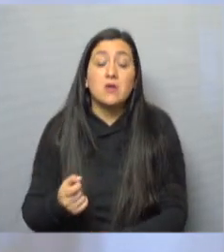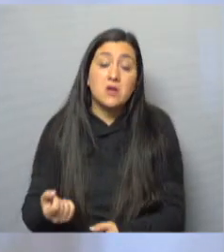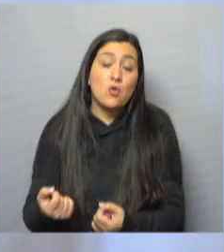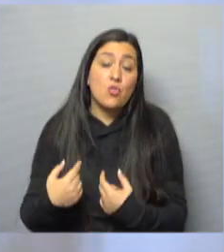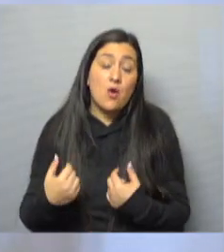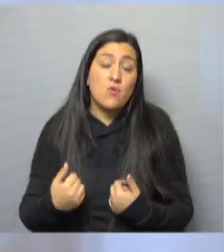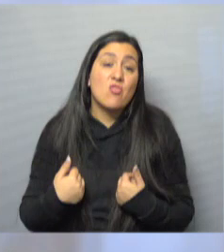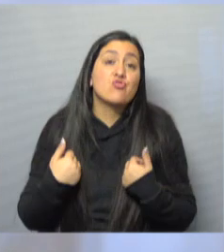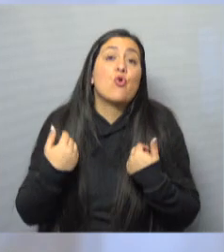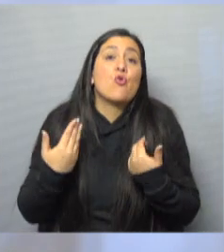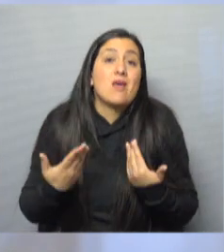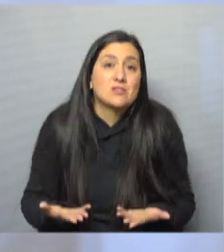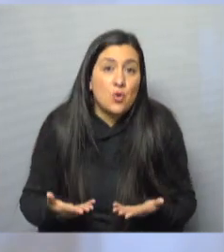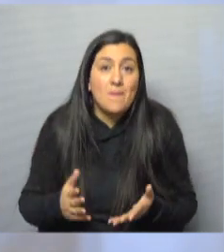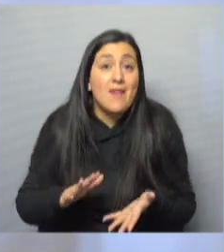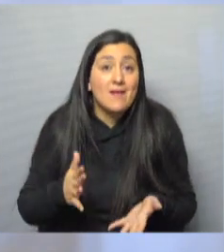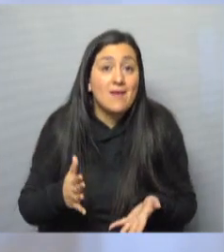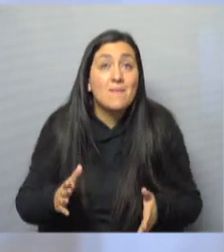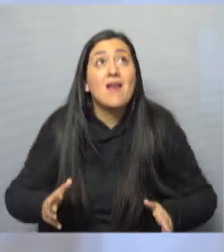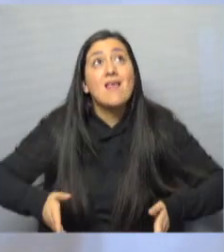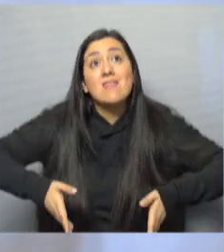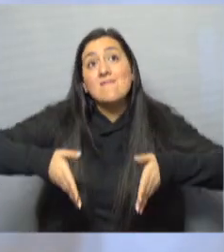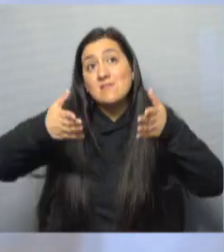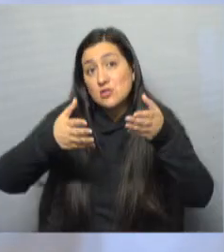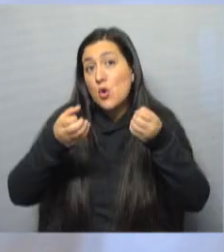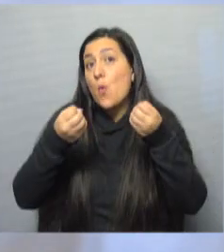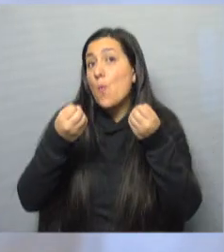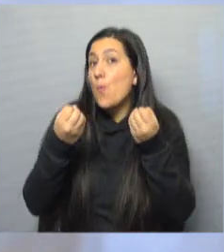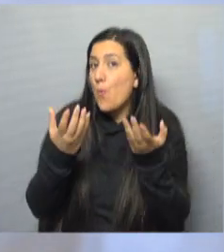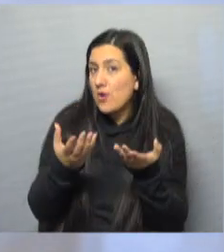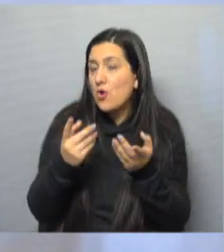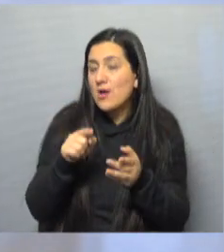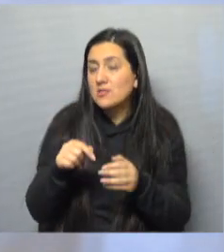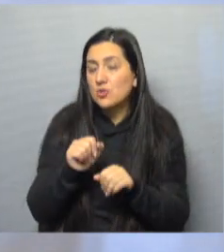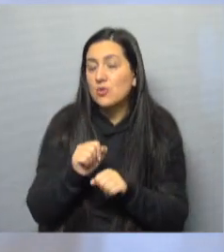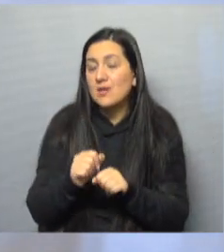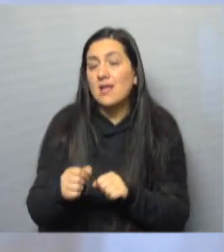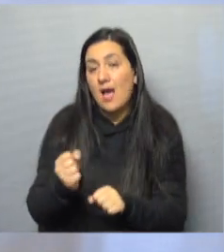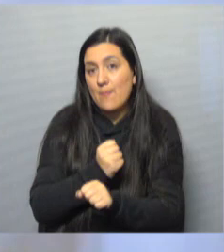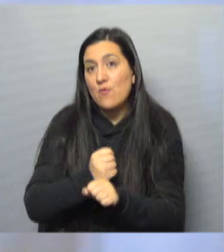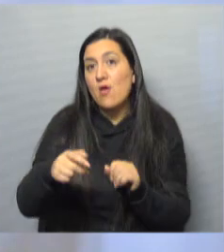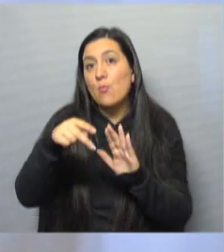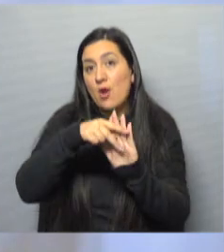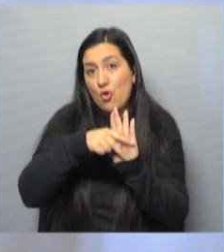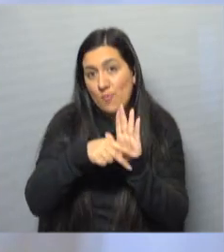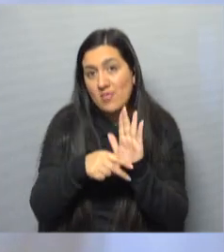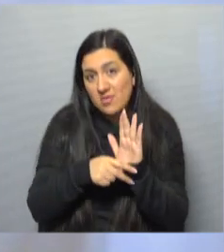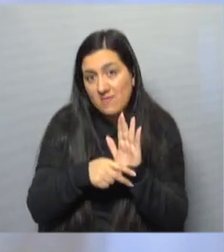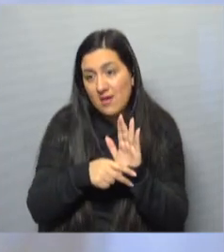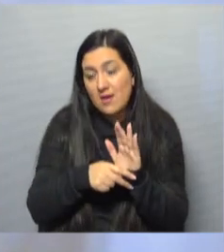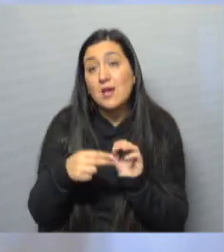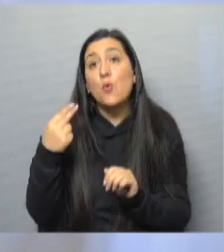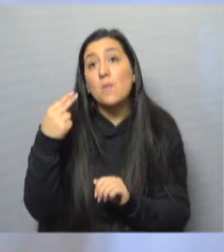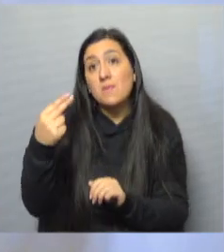para el edificio bueno ahí en ese caso responde a lo que es una normativa departamental que nos permite recibir